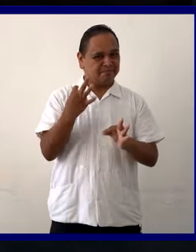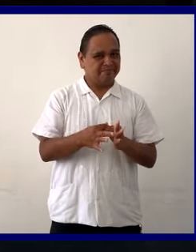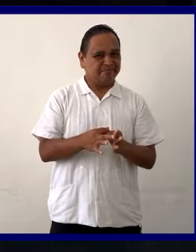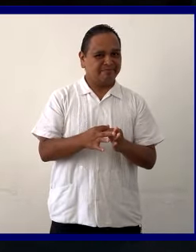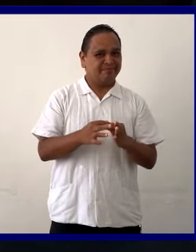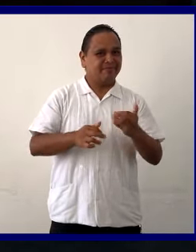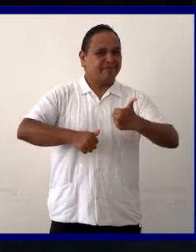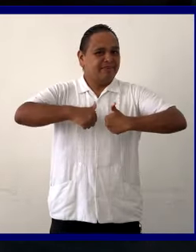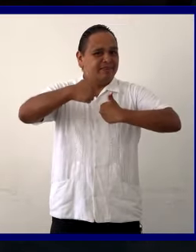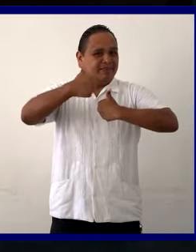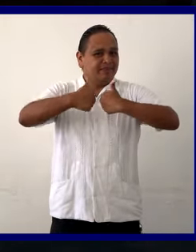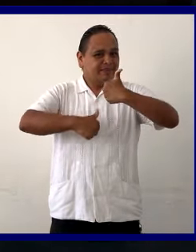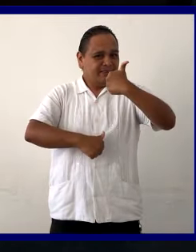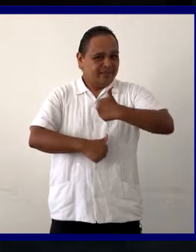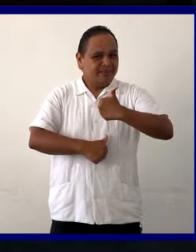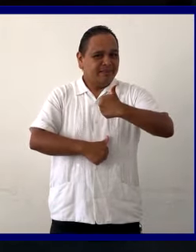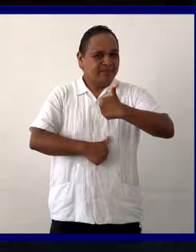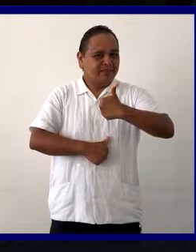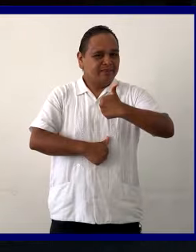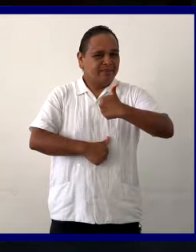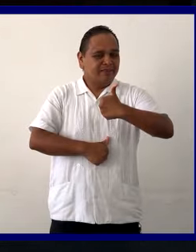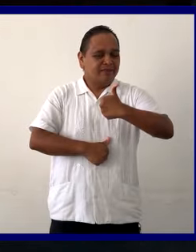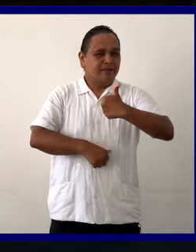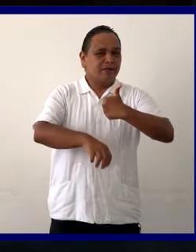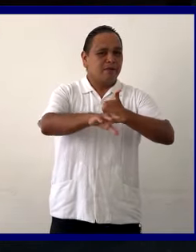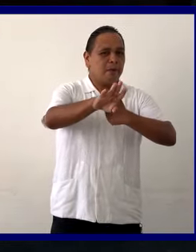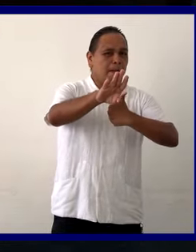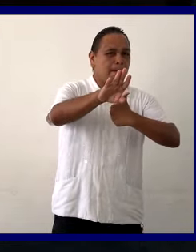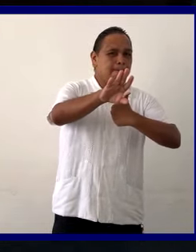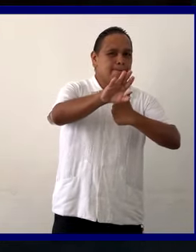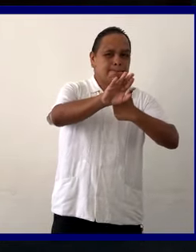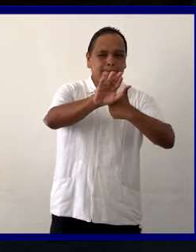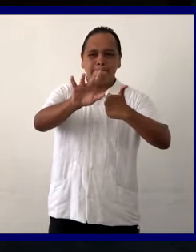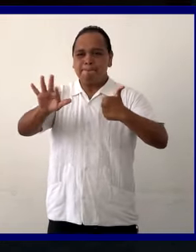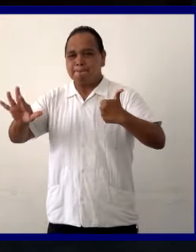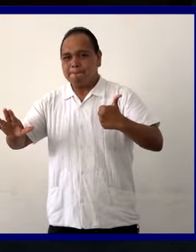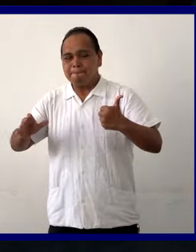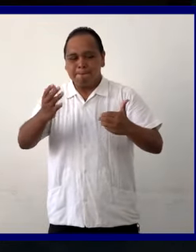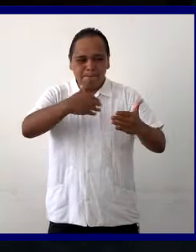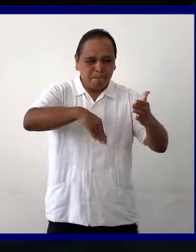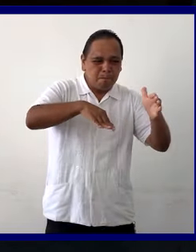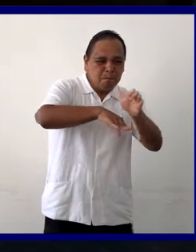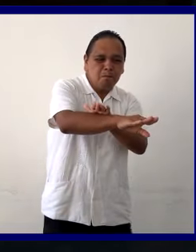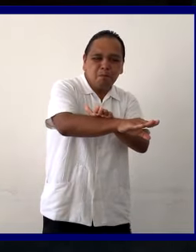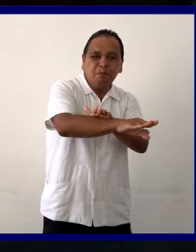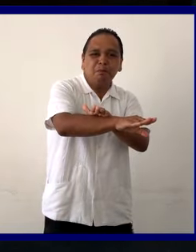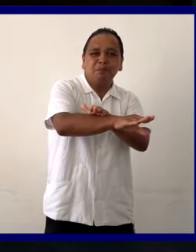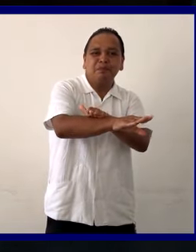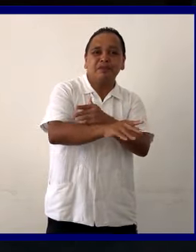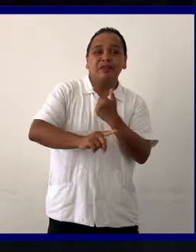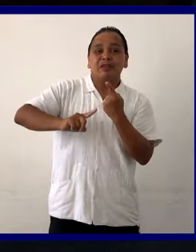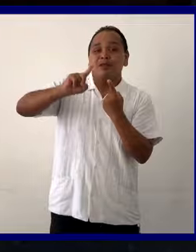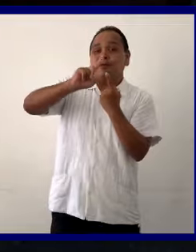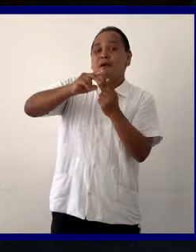La sexta palabra es bodega. ¡Muy bien! Estás a solo una palabra de ser el próximo ganador.